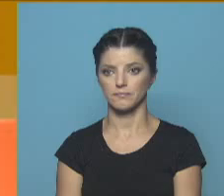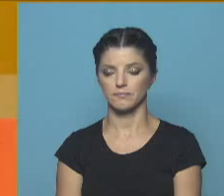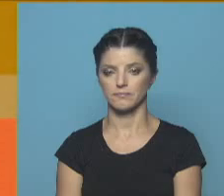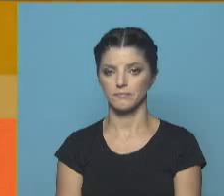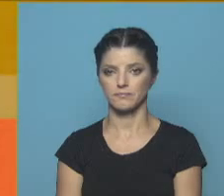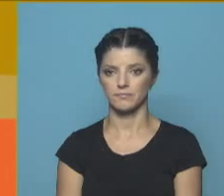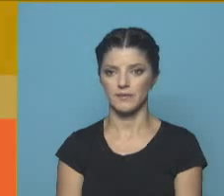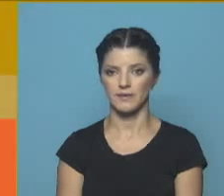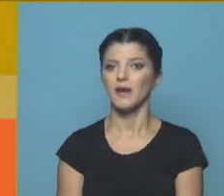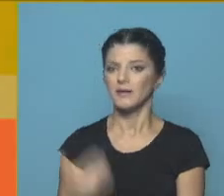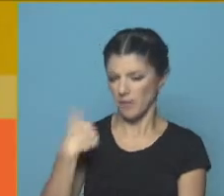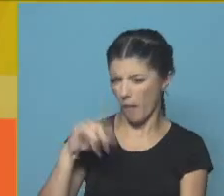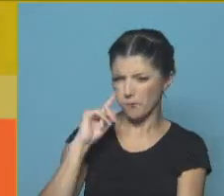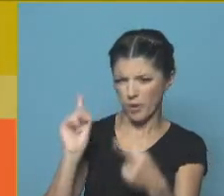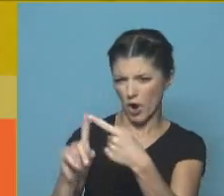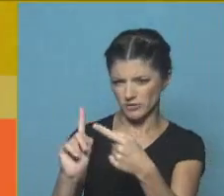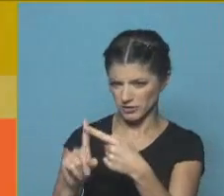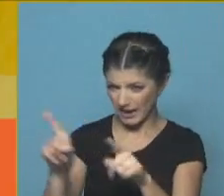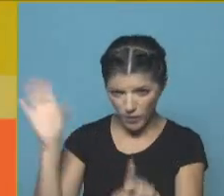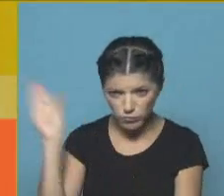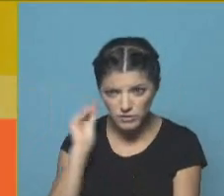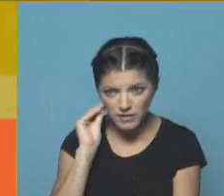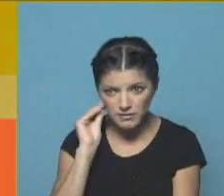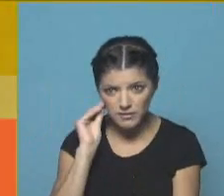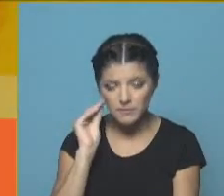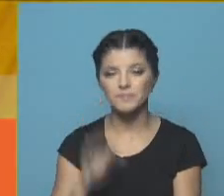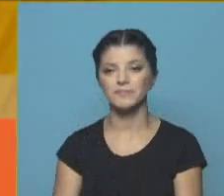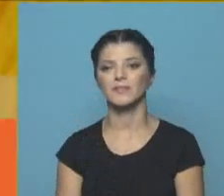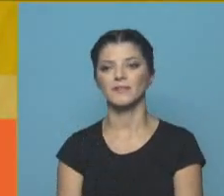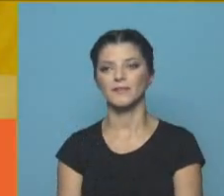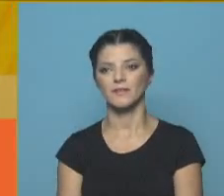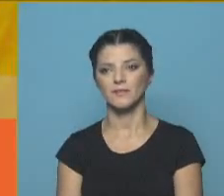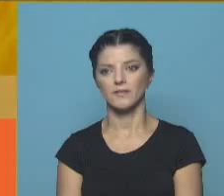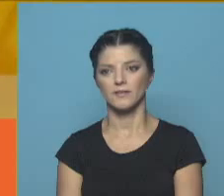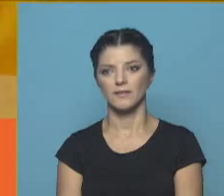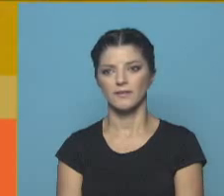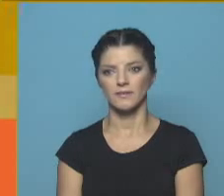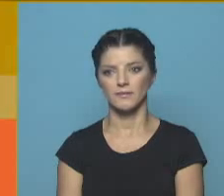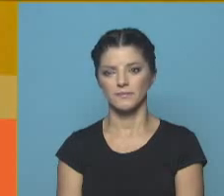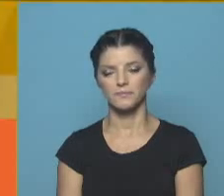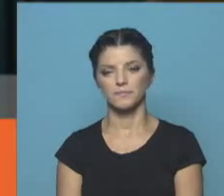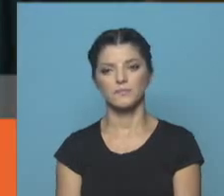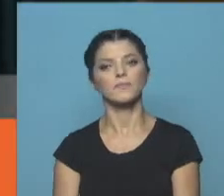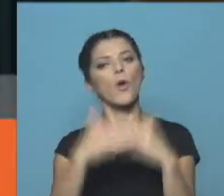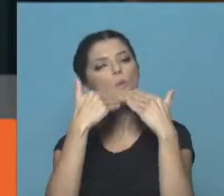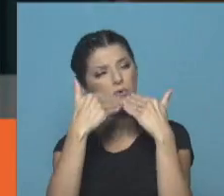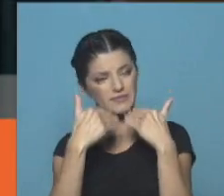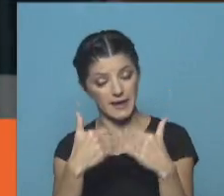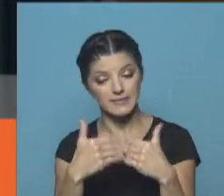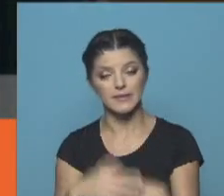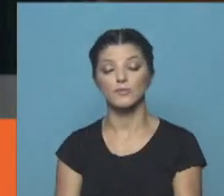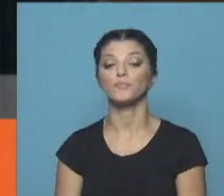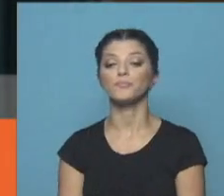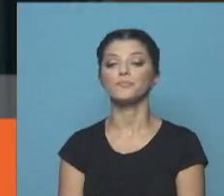Ya tomaremos tomando contacto con Fernando. Fernando, ¿nos escuchás? Bien, muchas gracias. Ustedes estaban señalando la